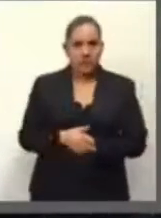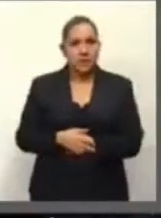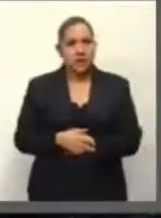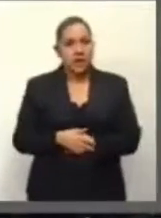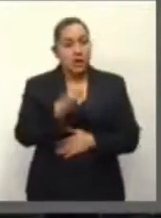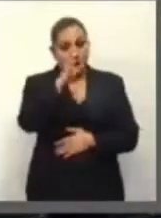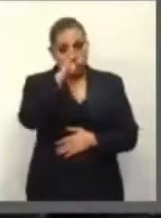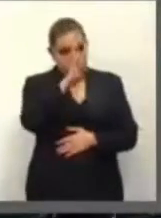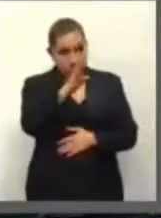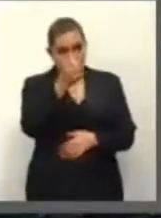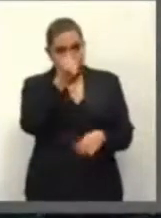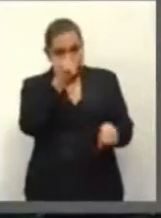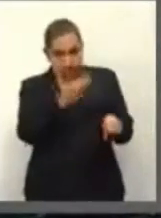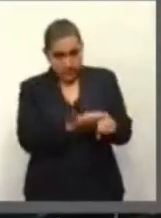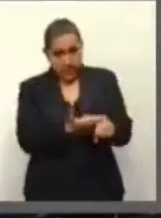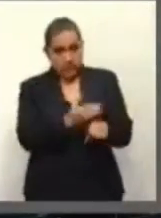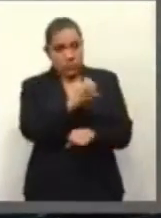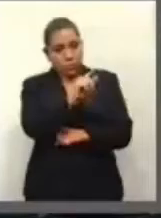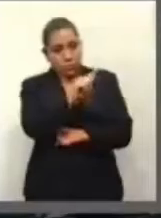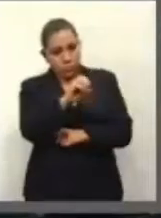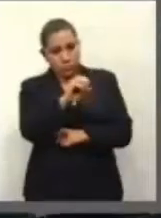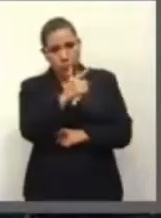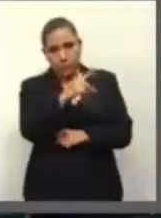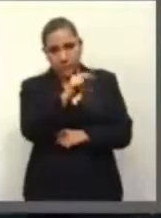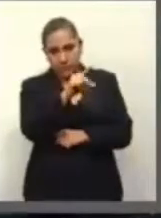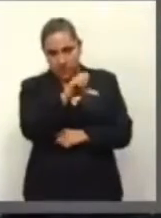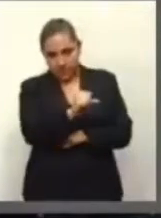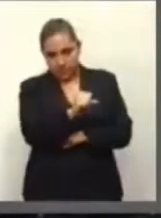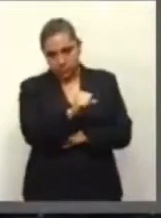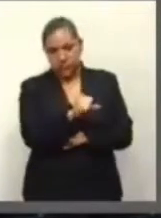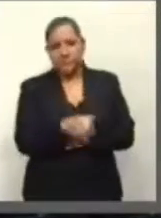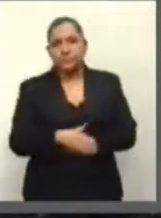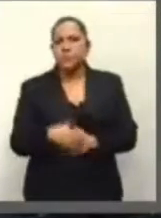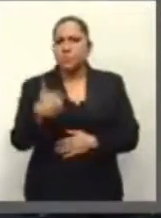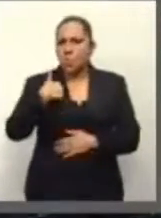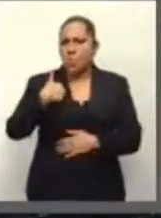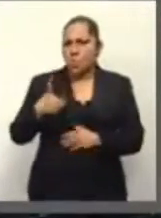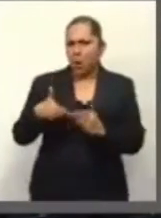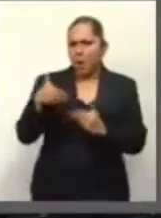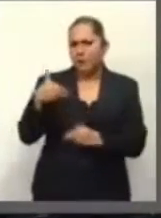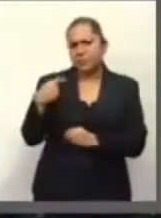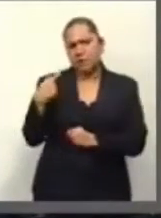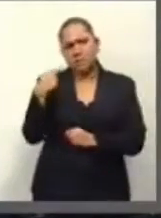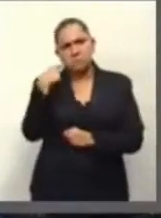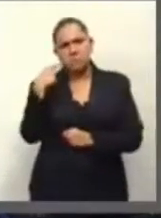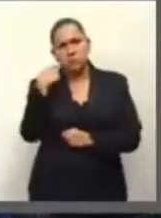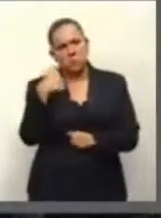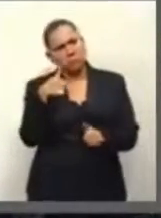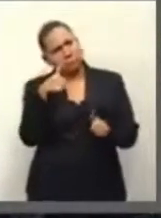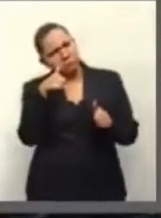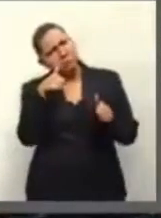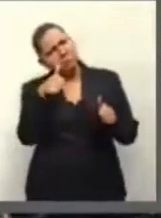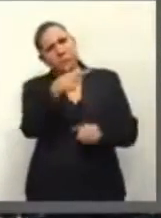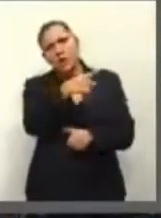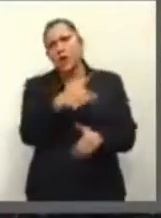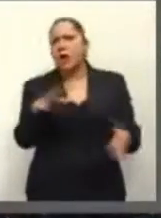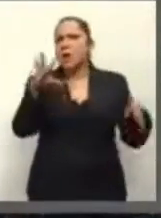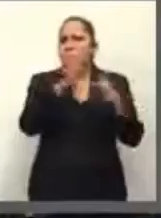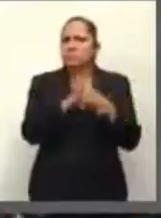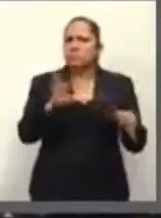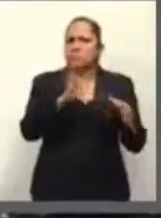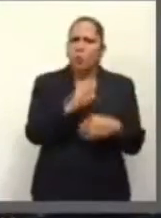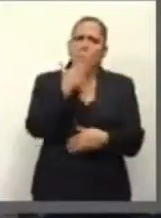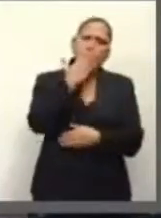Señor secretario Otto Granados Roldán, he escuchado con mucha atención los bonitos y alegres